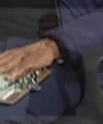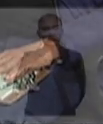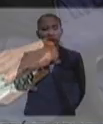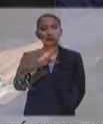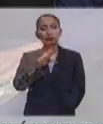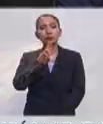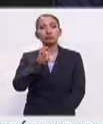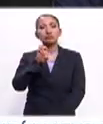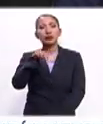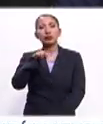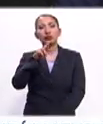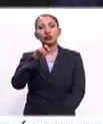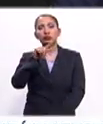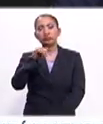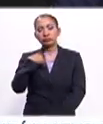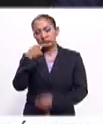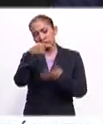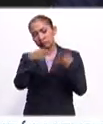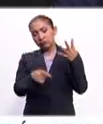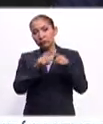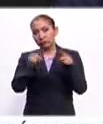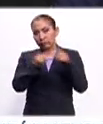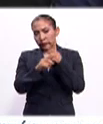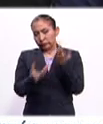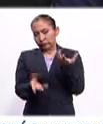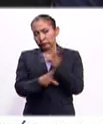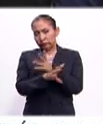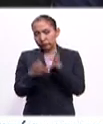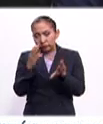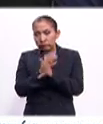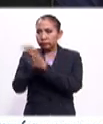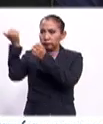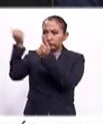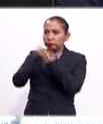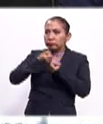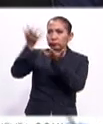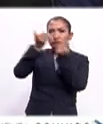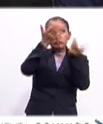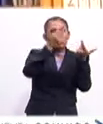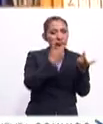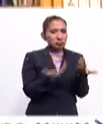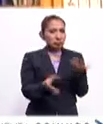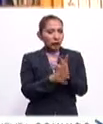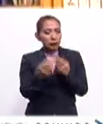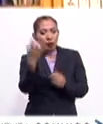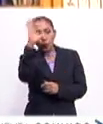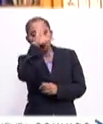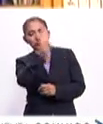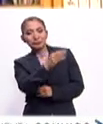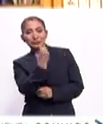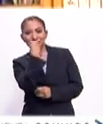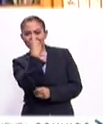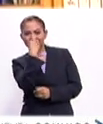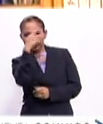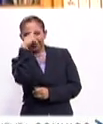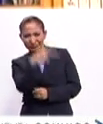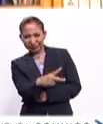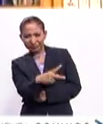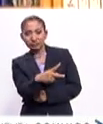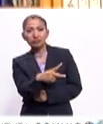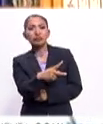Marco Buenrostro, hay muchos ingredientes que México ha exportado, digamos, a todo el mundo que tienen que ver con nuestra cultura